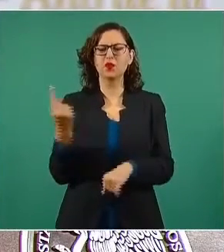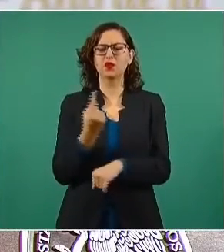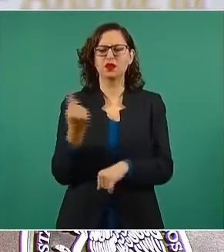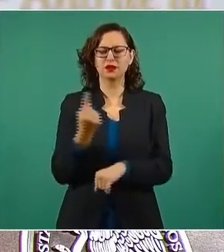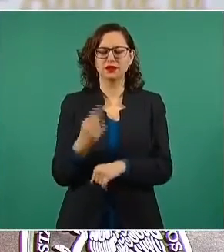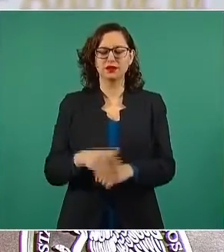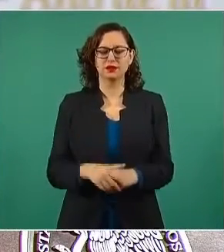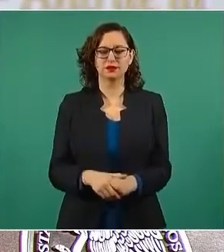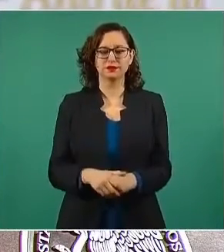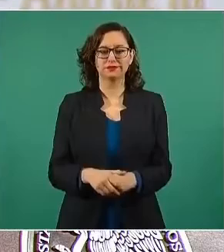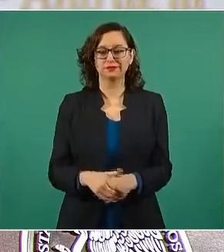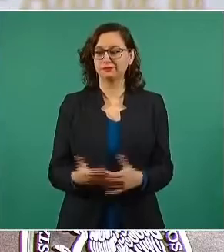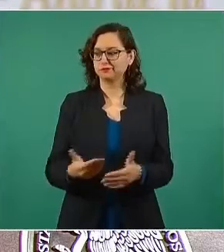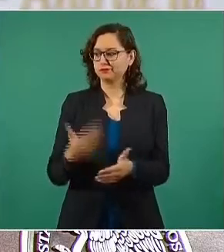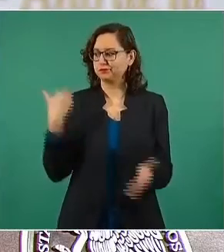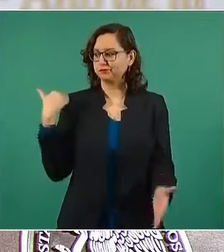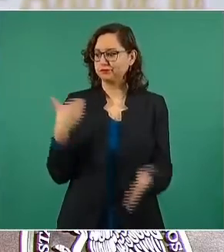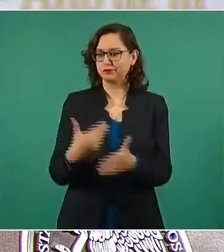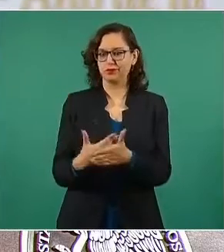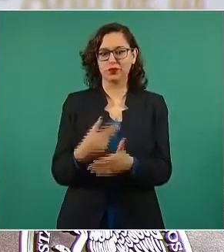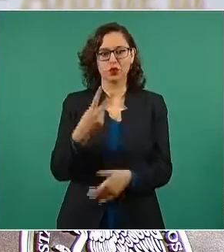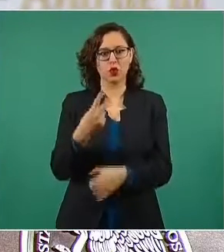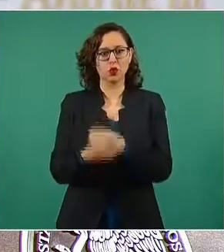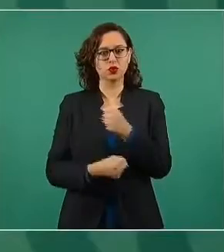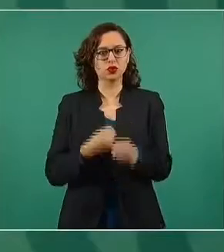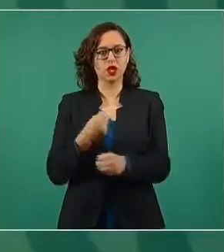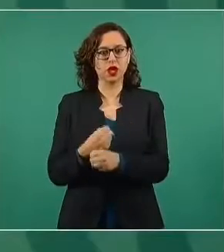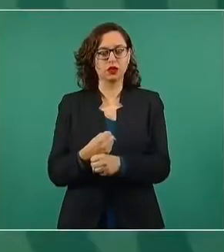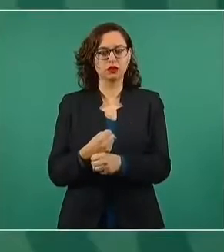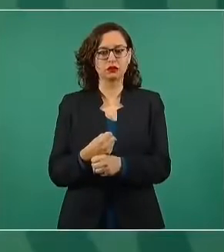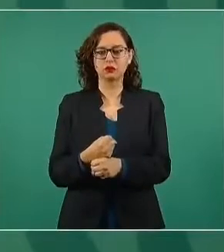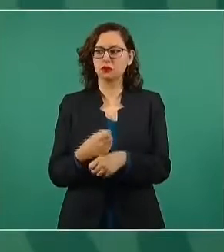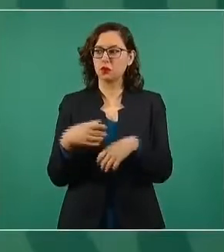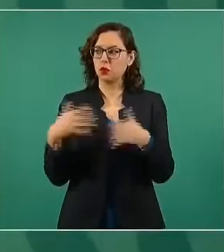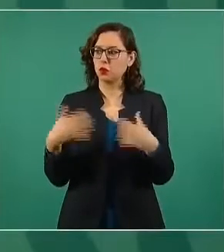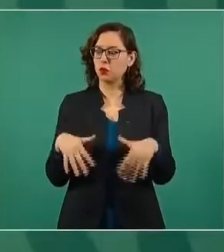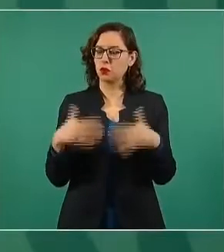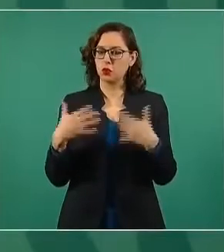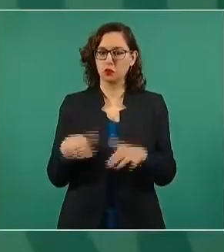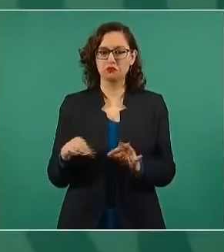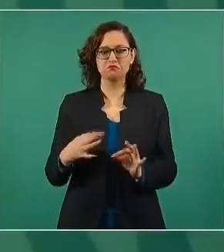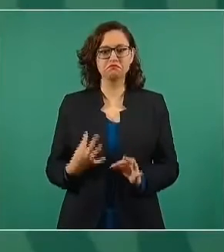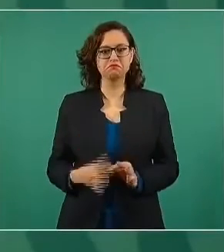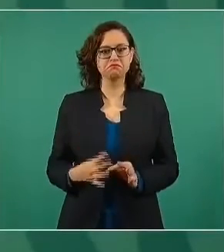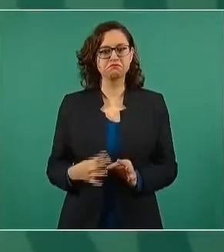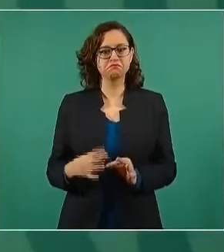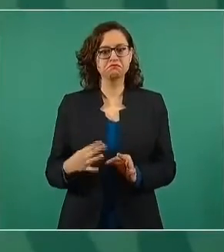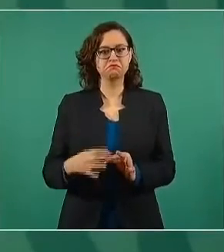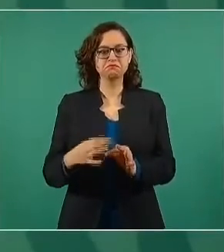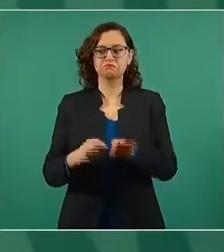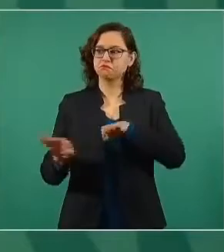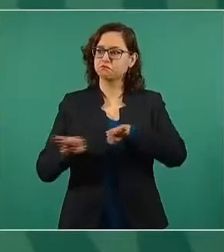esta institución está cumpliendo con su deber,